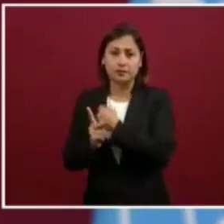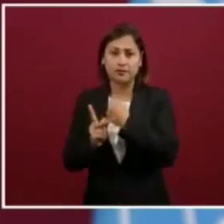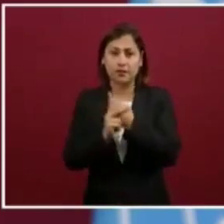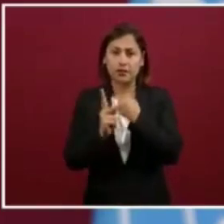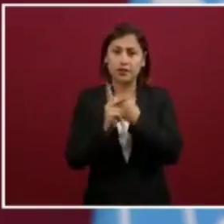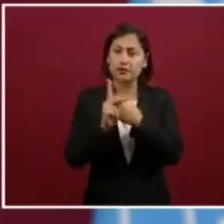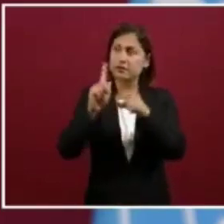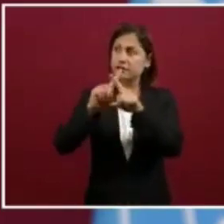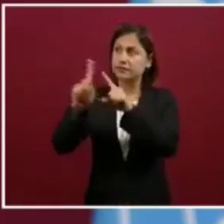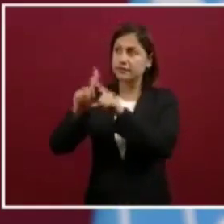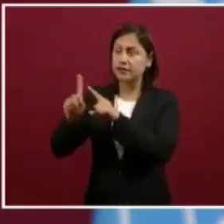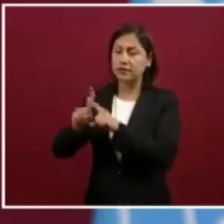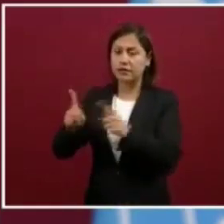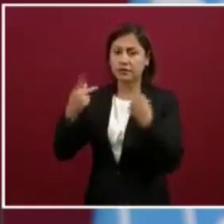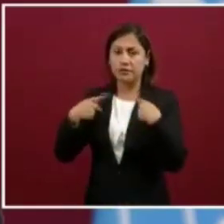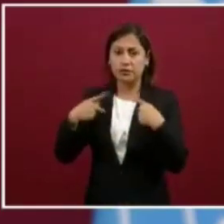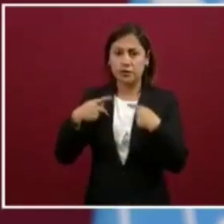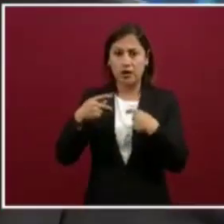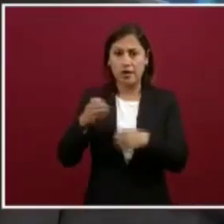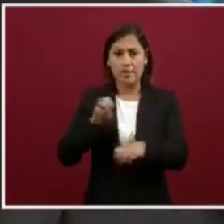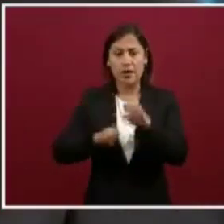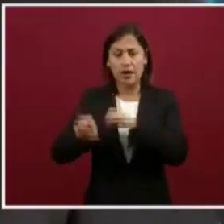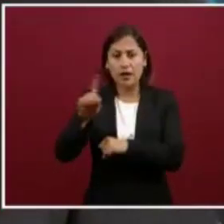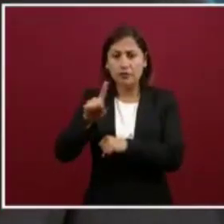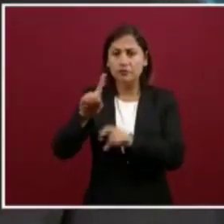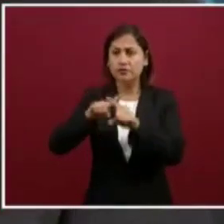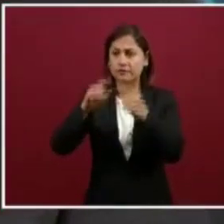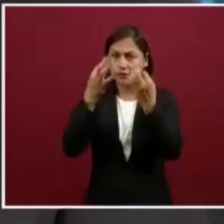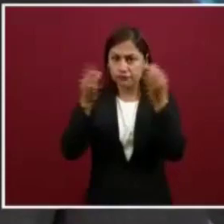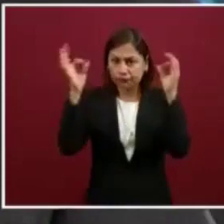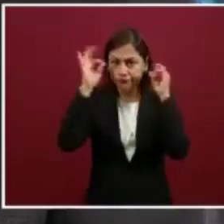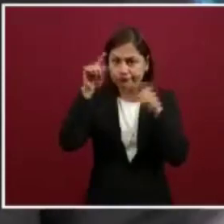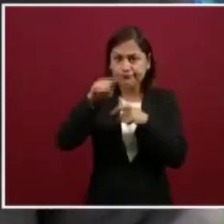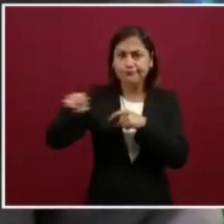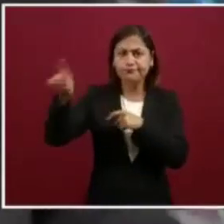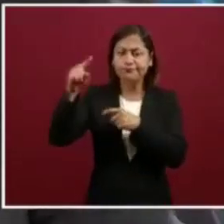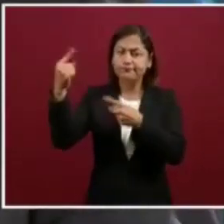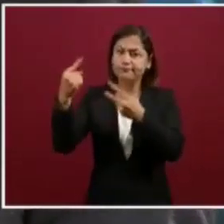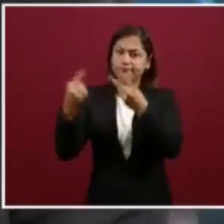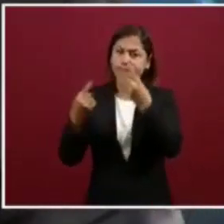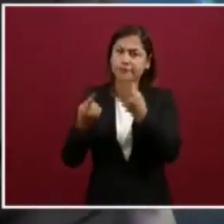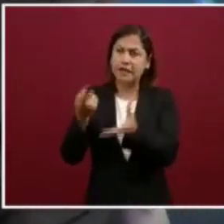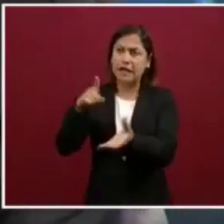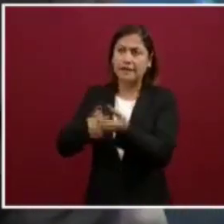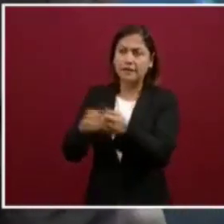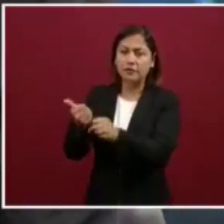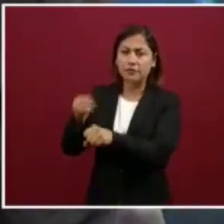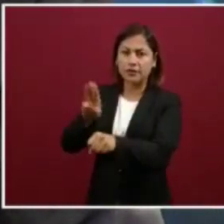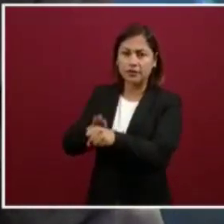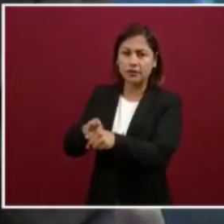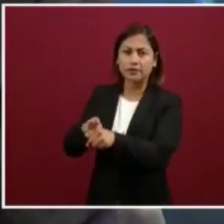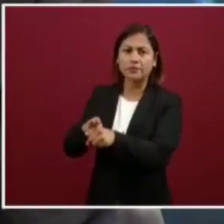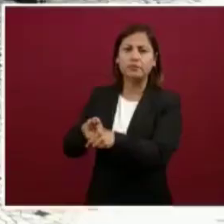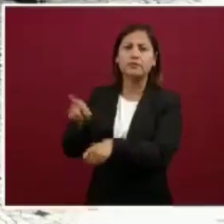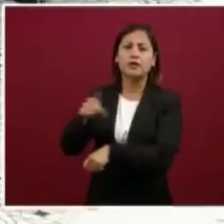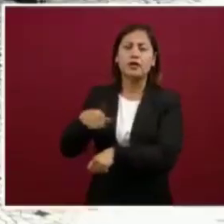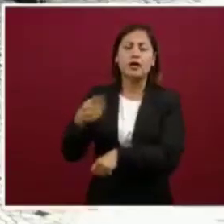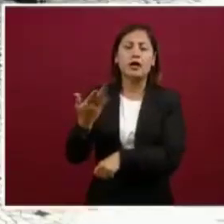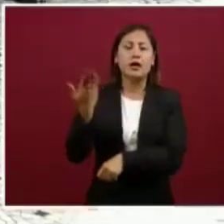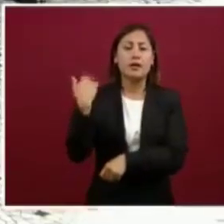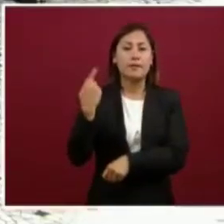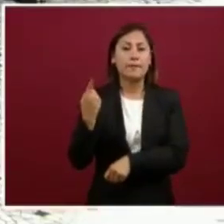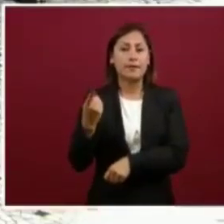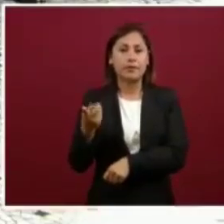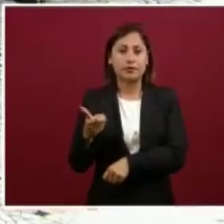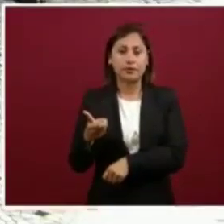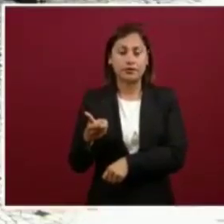representantes diplomáticos, con sus cancillerías y posteriormente con sus áreas técnicas. El día 1 de diciembre se